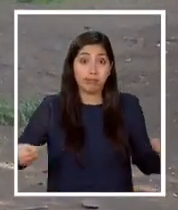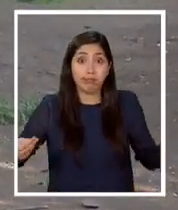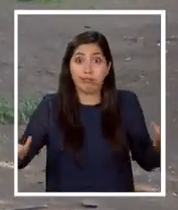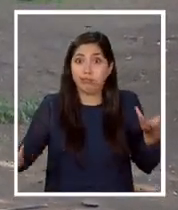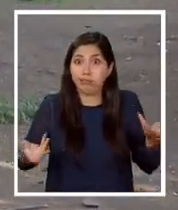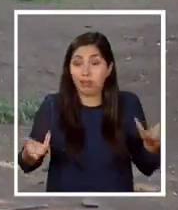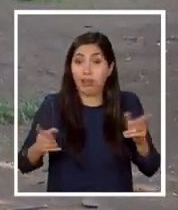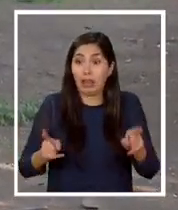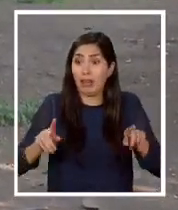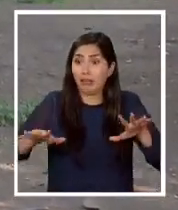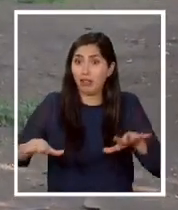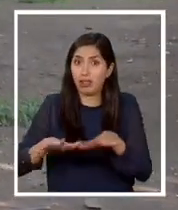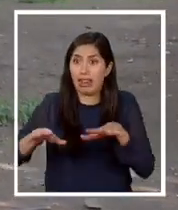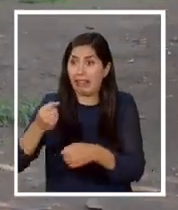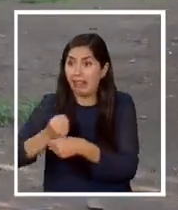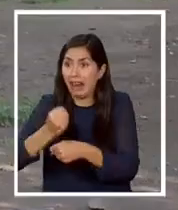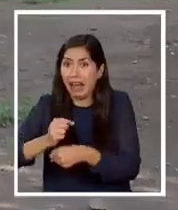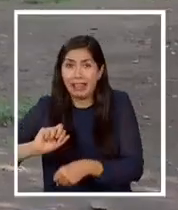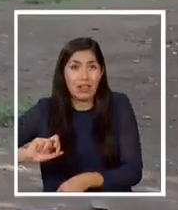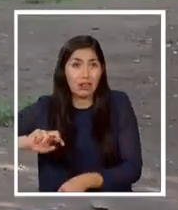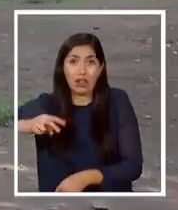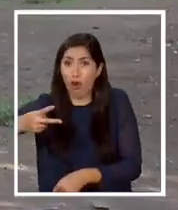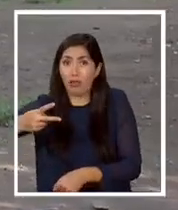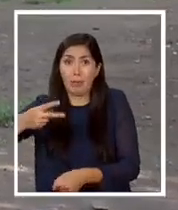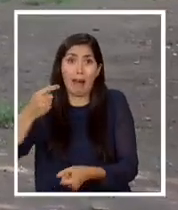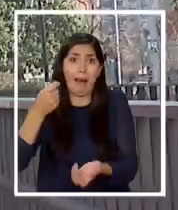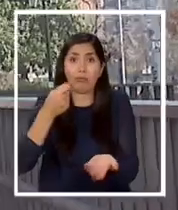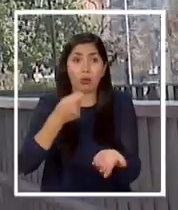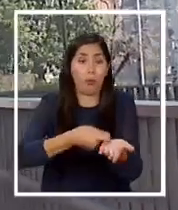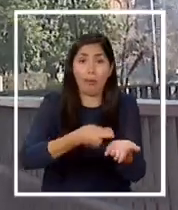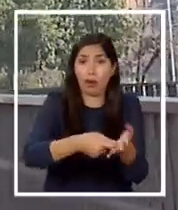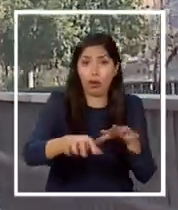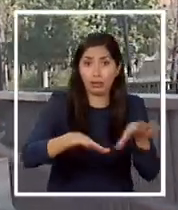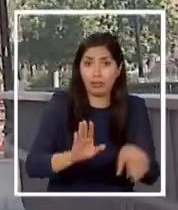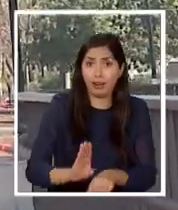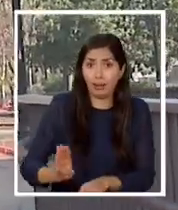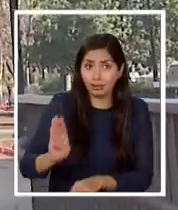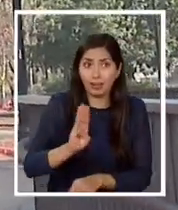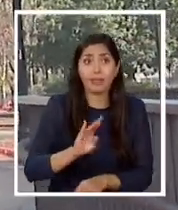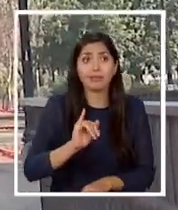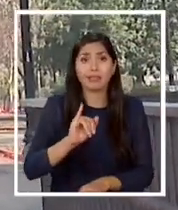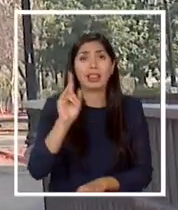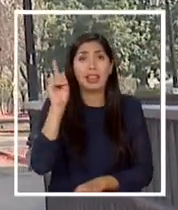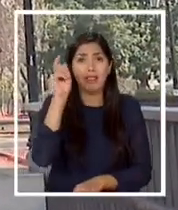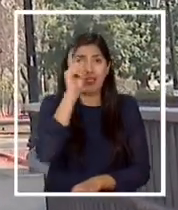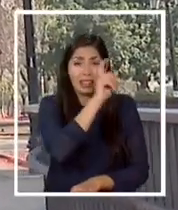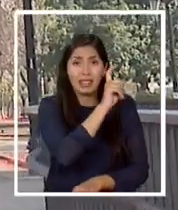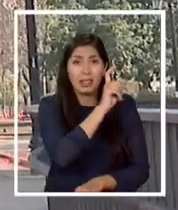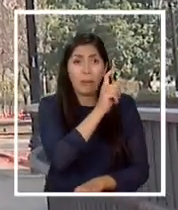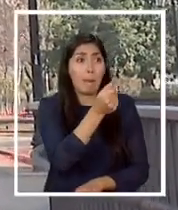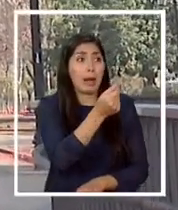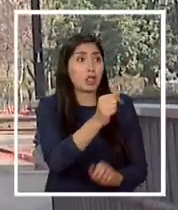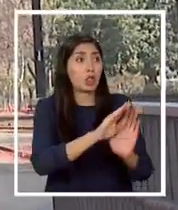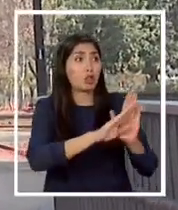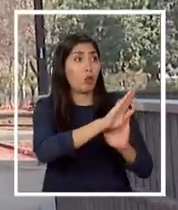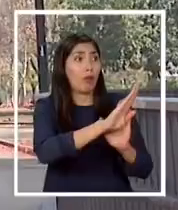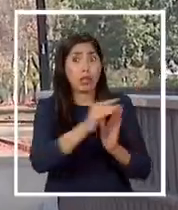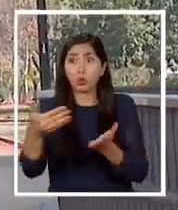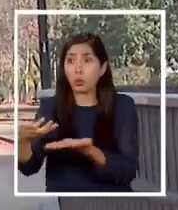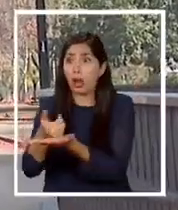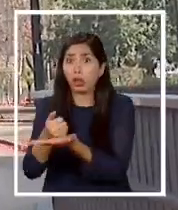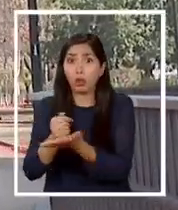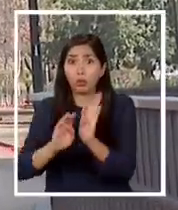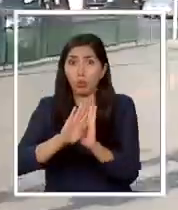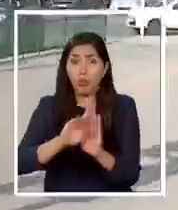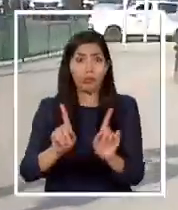tiene que esforzarse el doble ahora para poder conseguir las cosas básicas como uno para poder vivir. Cada vez más difícil, y el problema es que los sueldos tampoco están subiendo acorde a lo que está